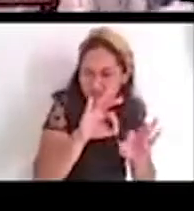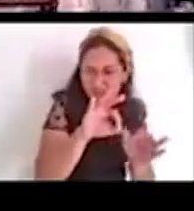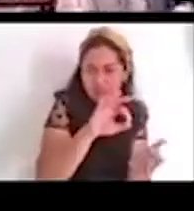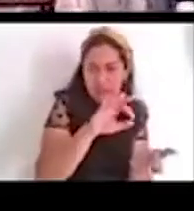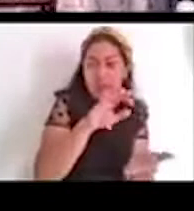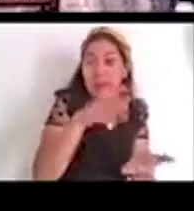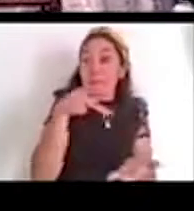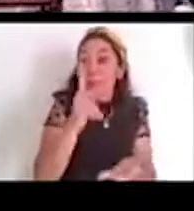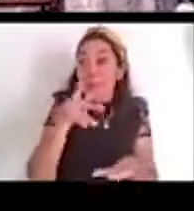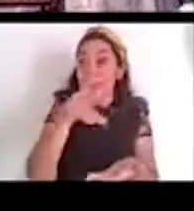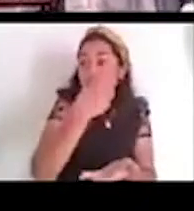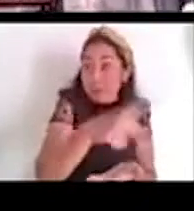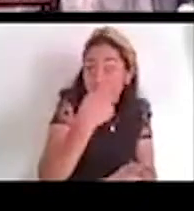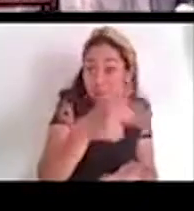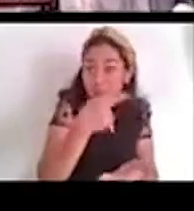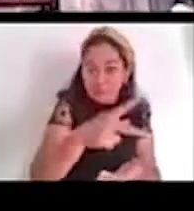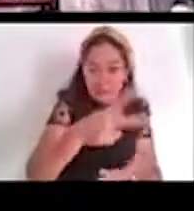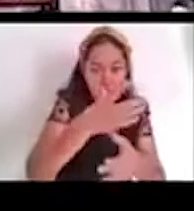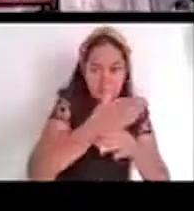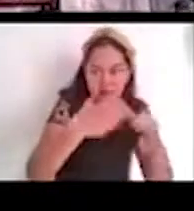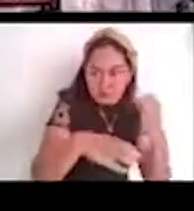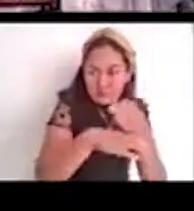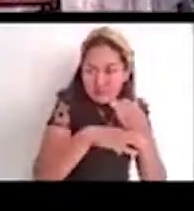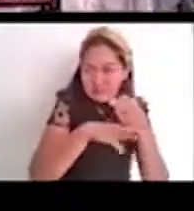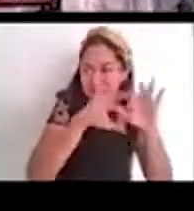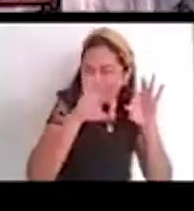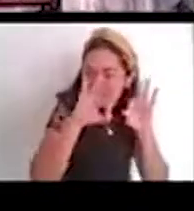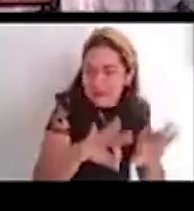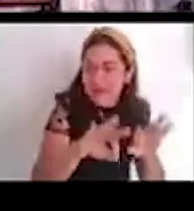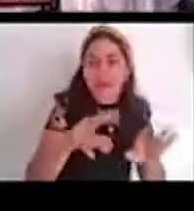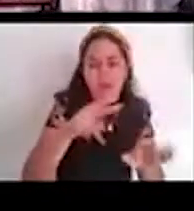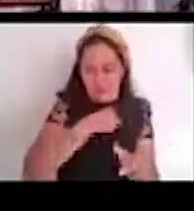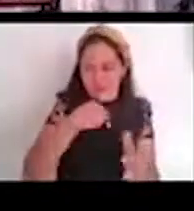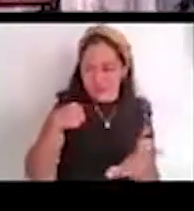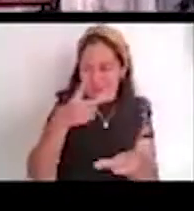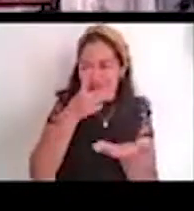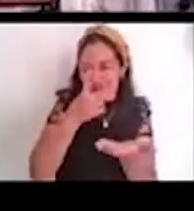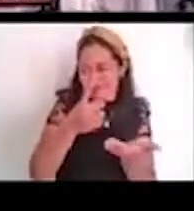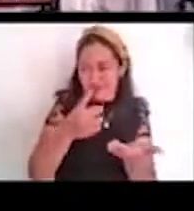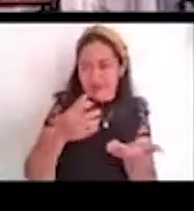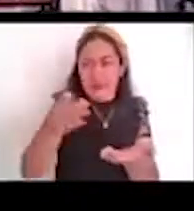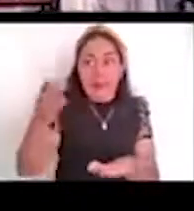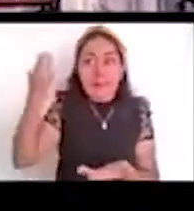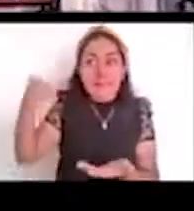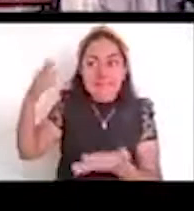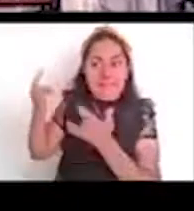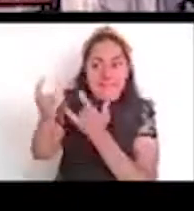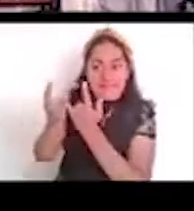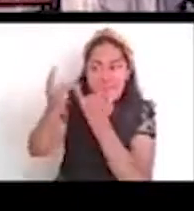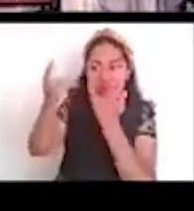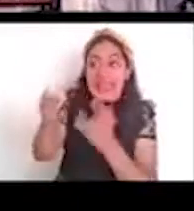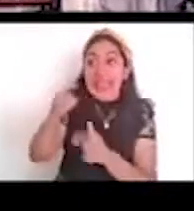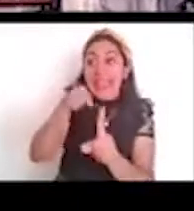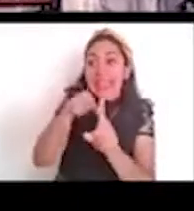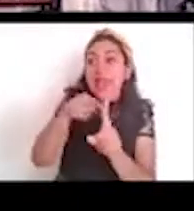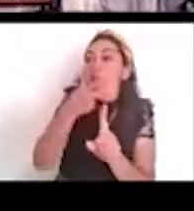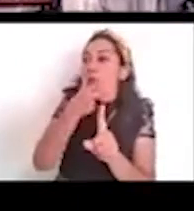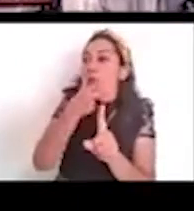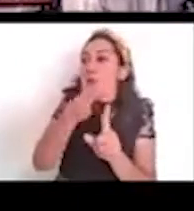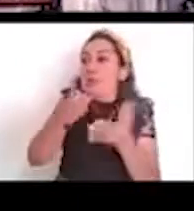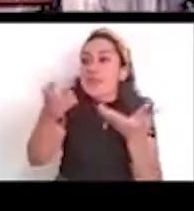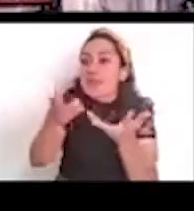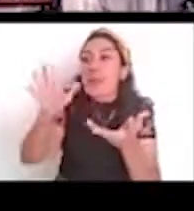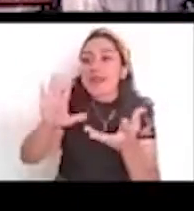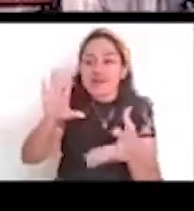posiciones ventajosas para los vencedores. Finalmente, ayer decíamos, esto fue parte de lo que hizo que hubiera las alianzas con